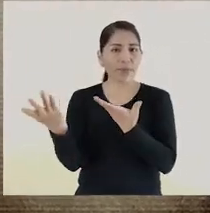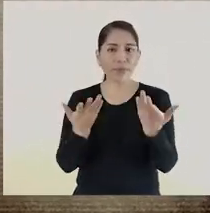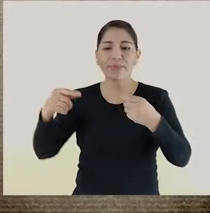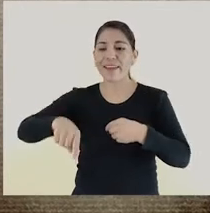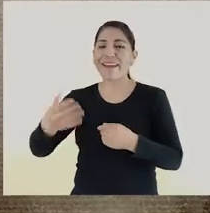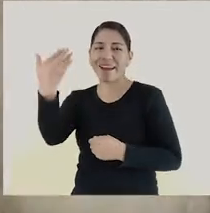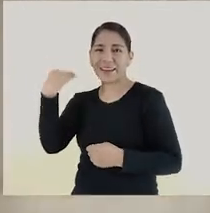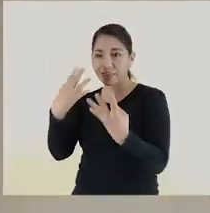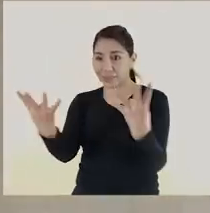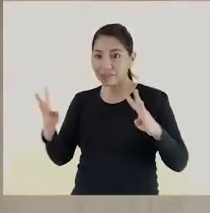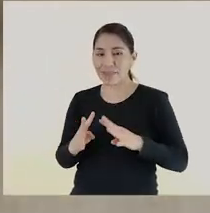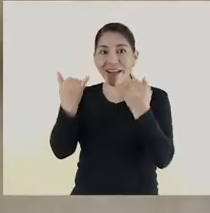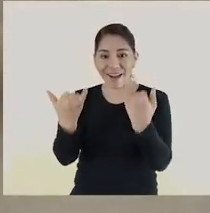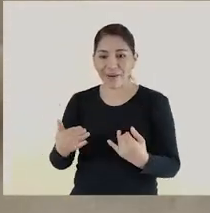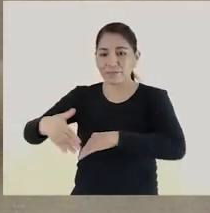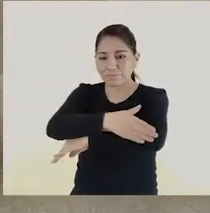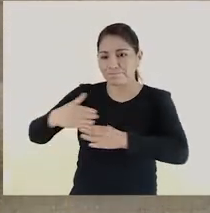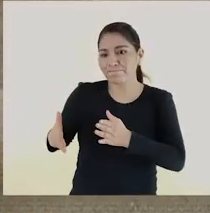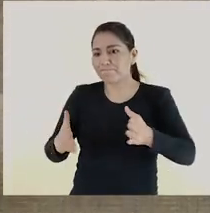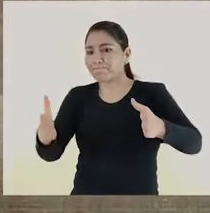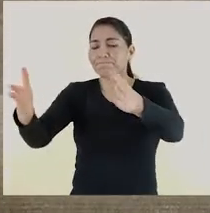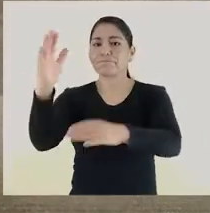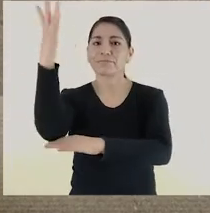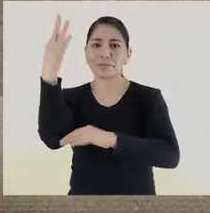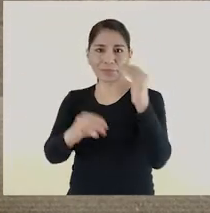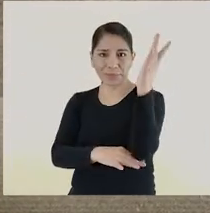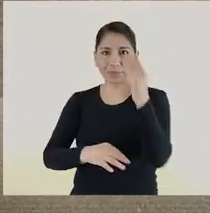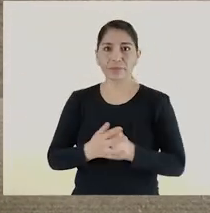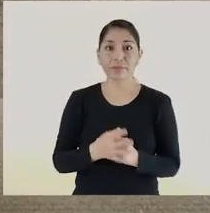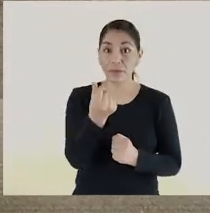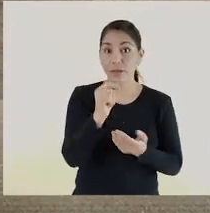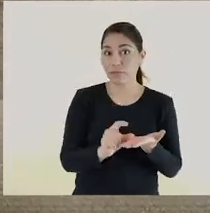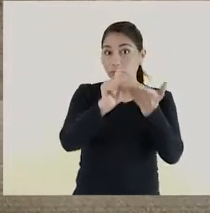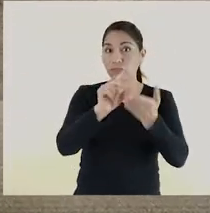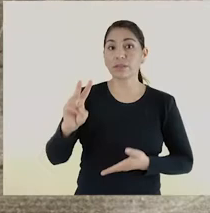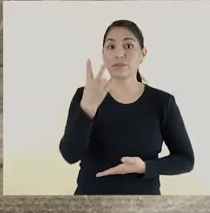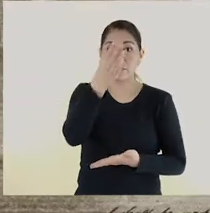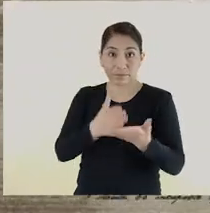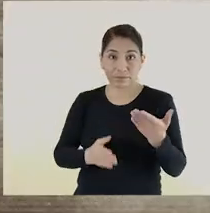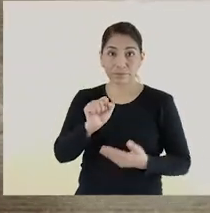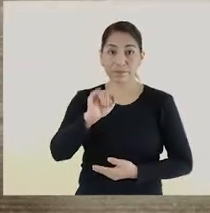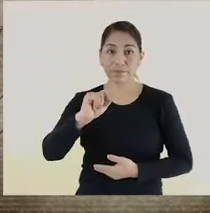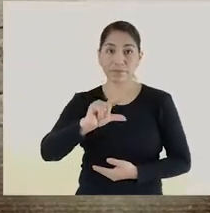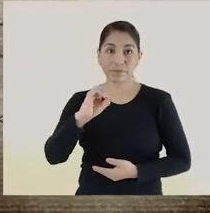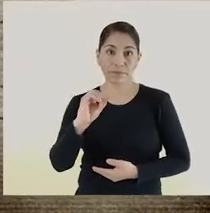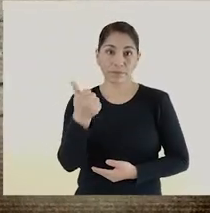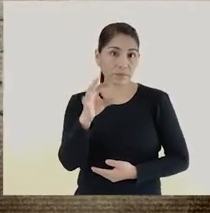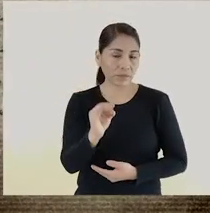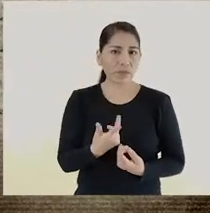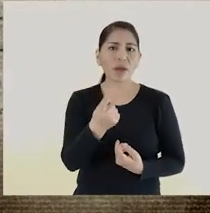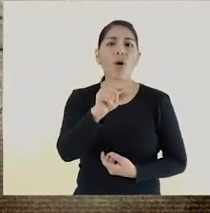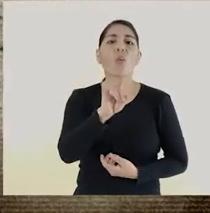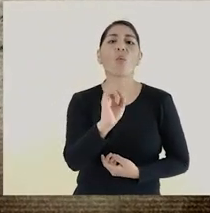sobre el trazado de la vieja muralla y pasó a ser un arbolado bulevar. En plena bonanza económica en la segunda mitad del siglo